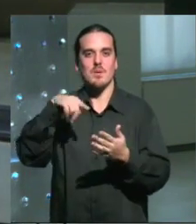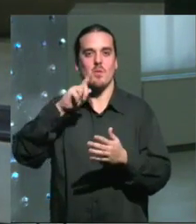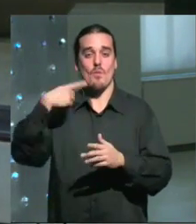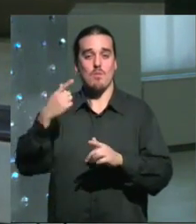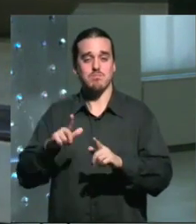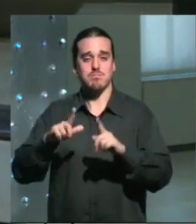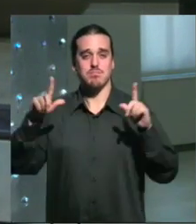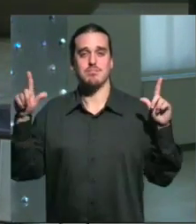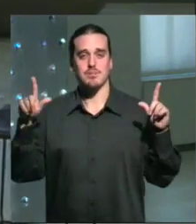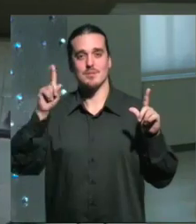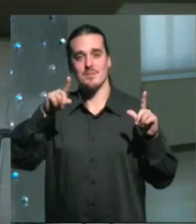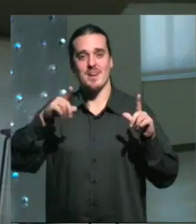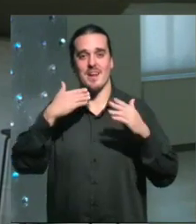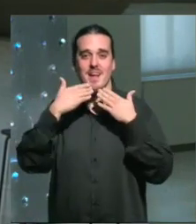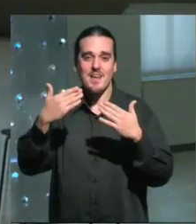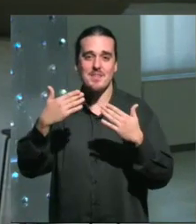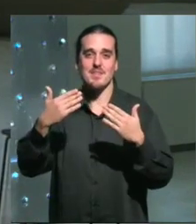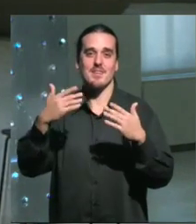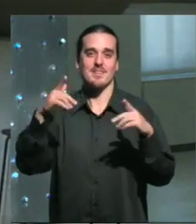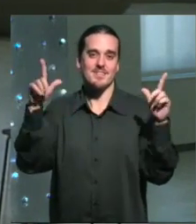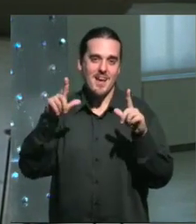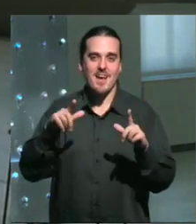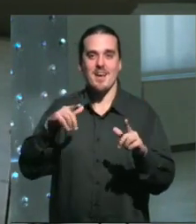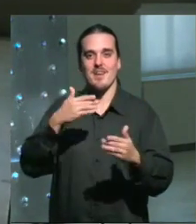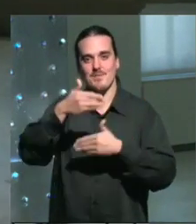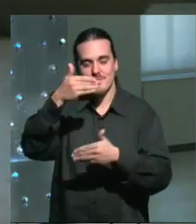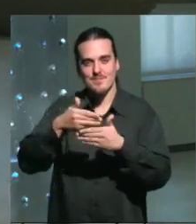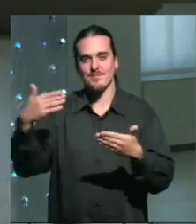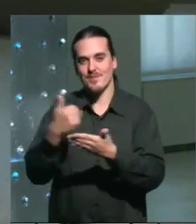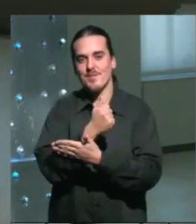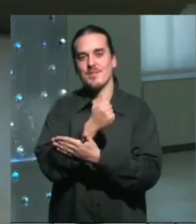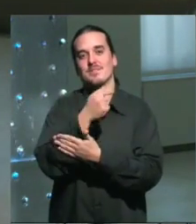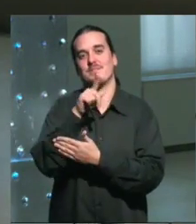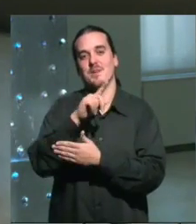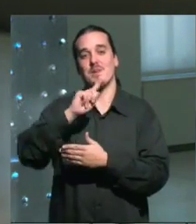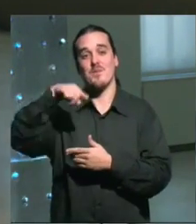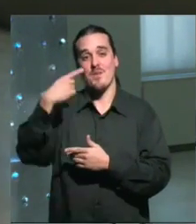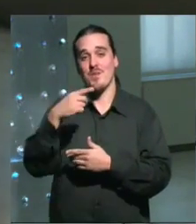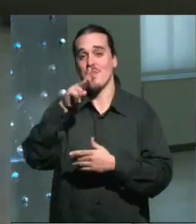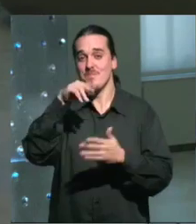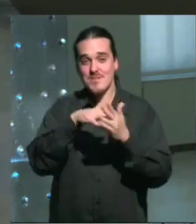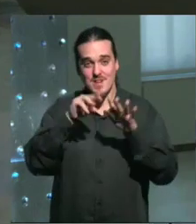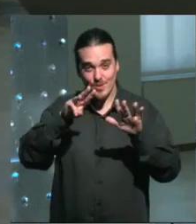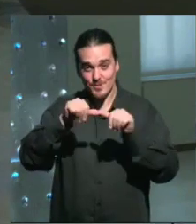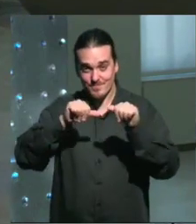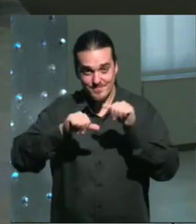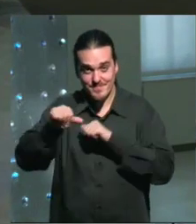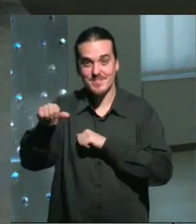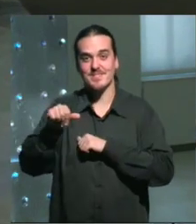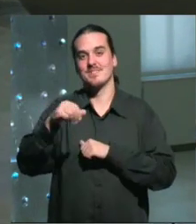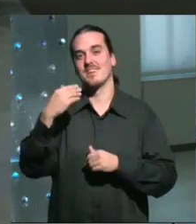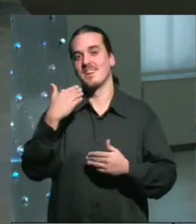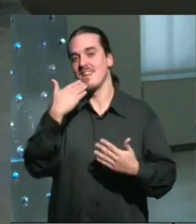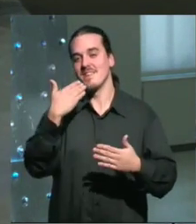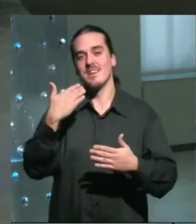los medios de comunicación, lo mismo ha ocurrido a partir del 2008 con la era digital. La verdadera batalla está sobre todo en las redes